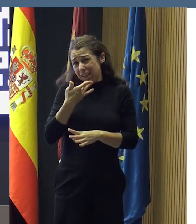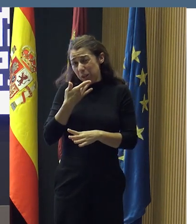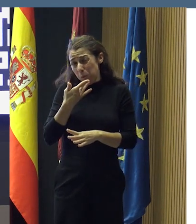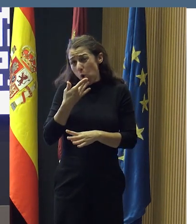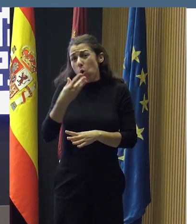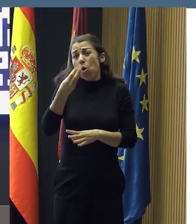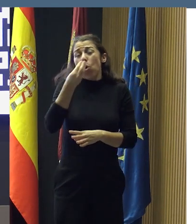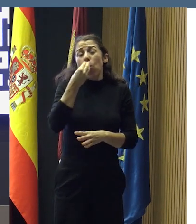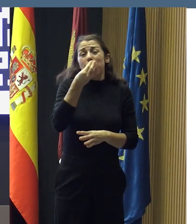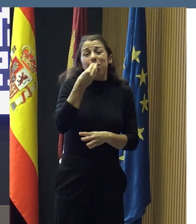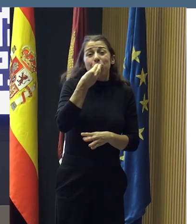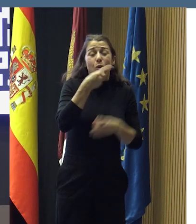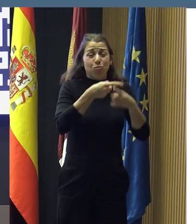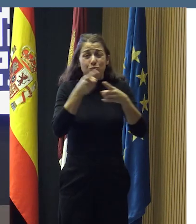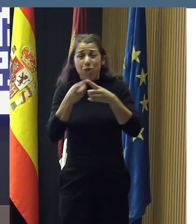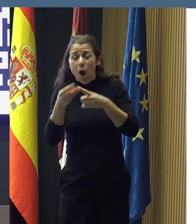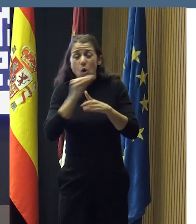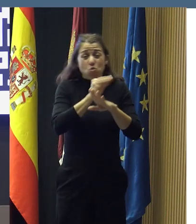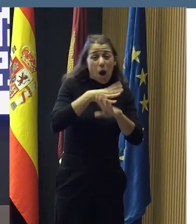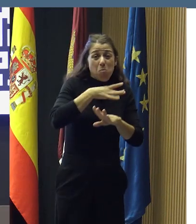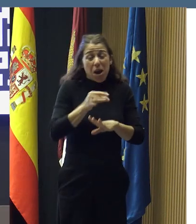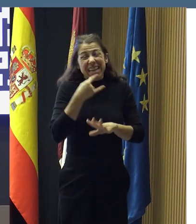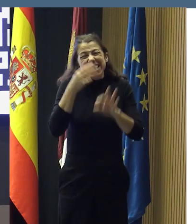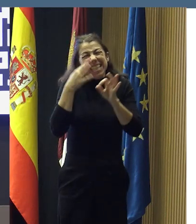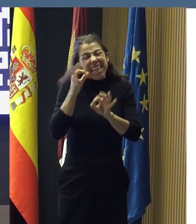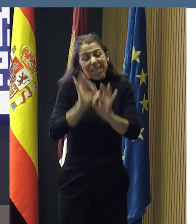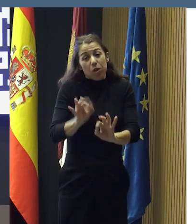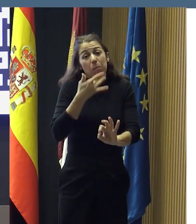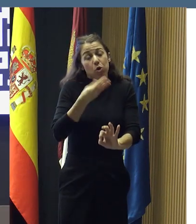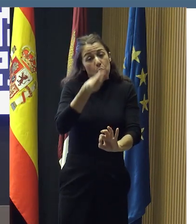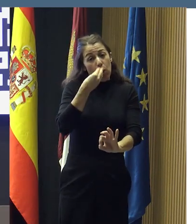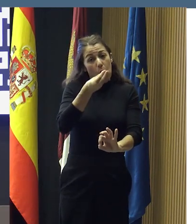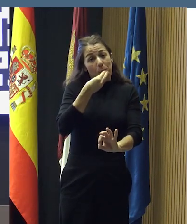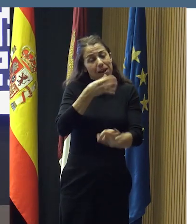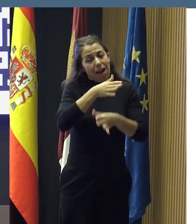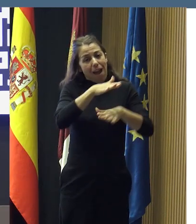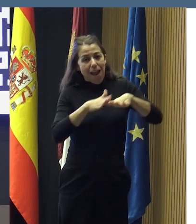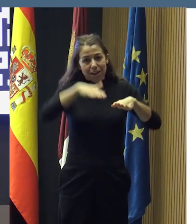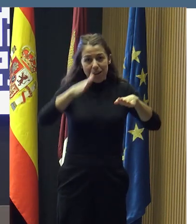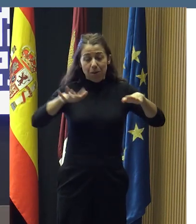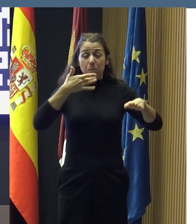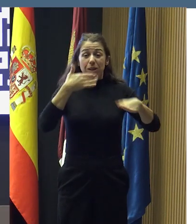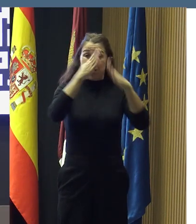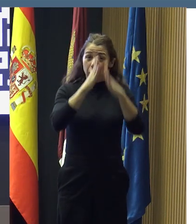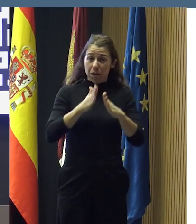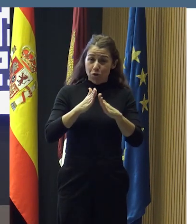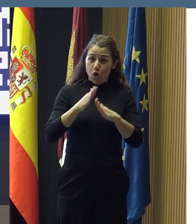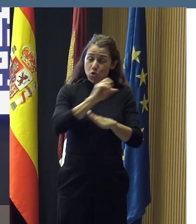con una dieta u otra? No es así exactamente, pero sí que es verdad que llevar una dieta equilibrada va a favorecer que el tratamiento funcione